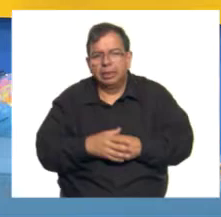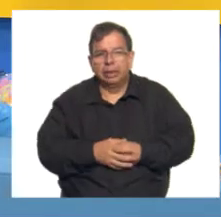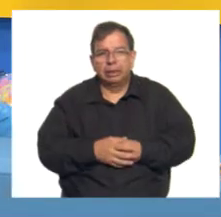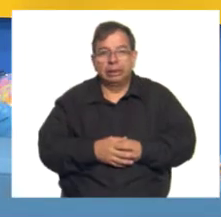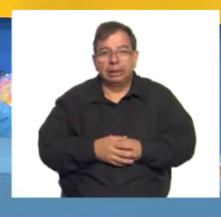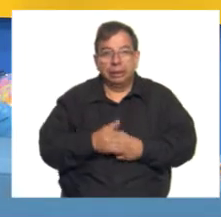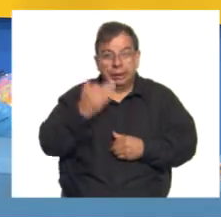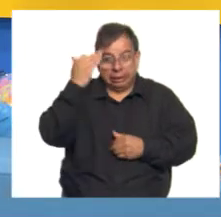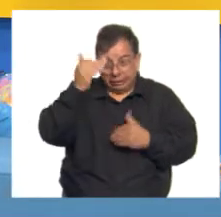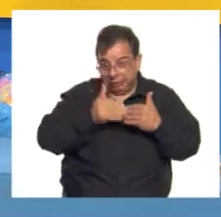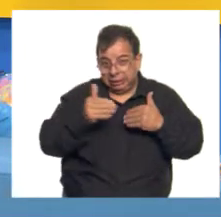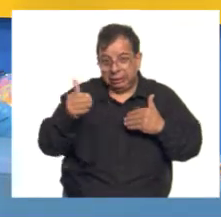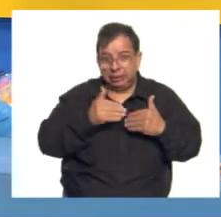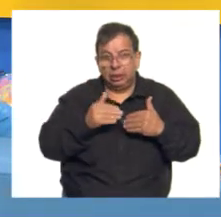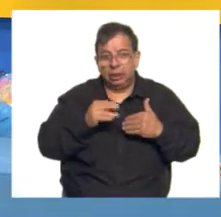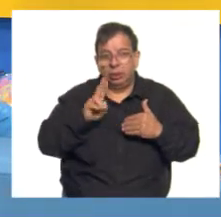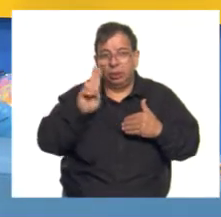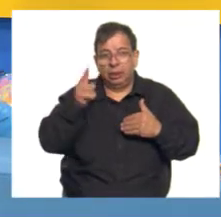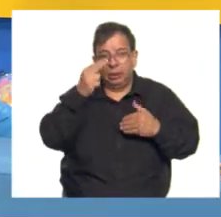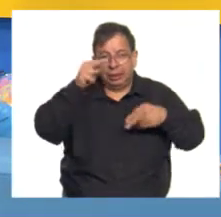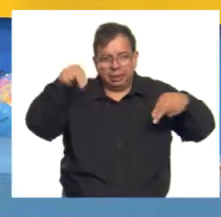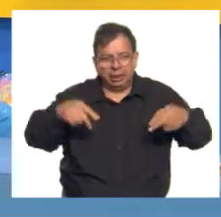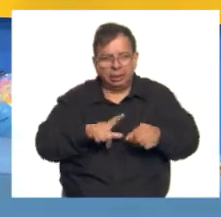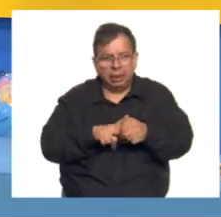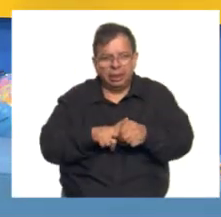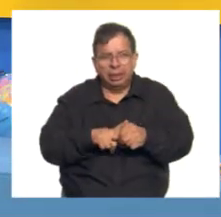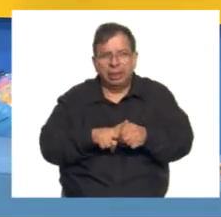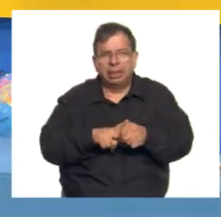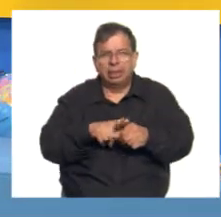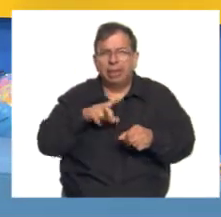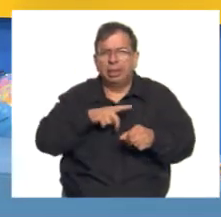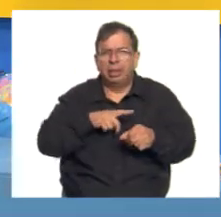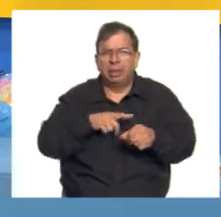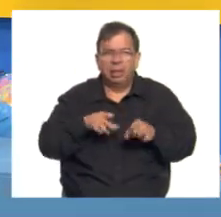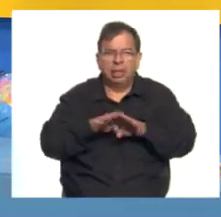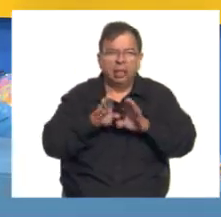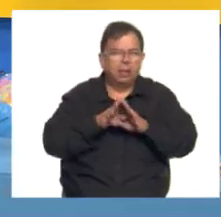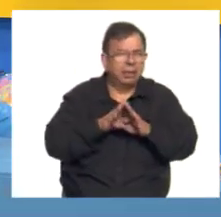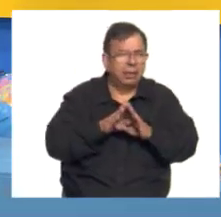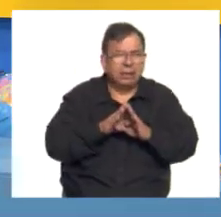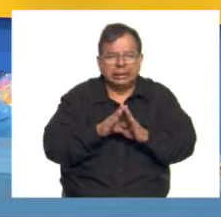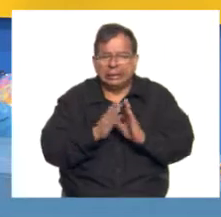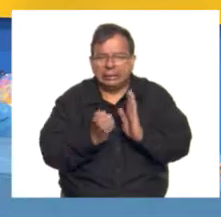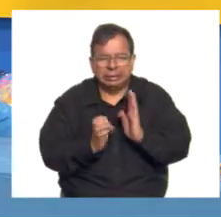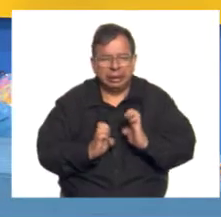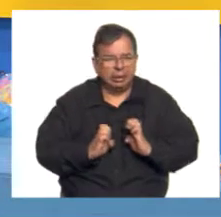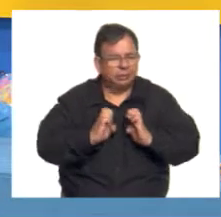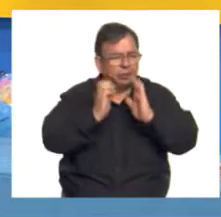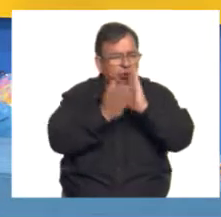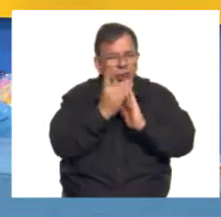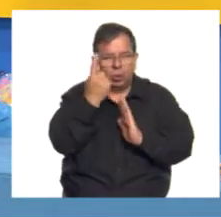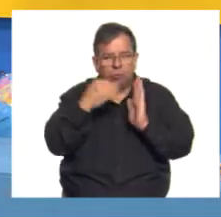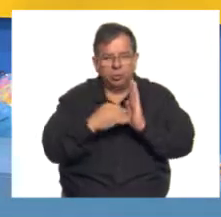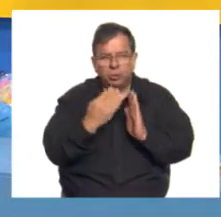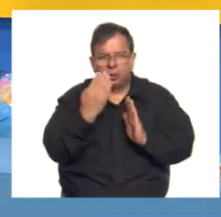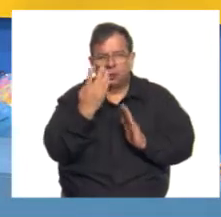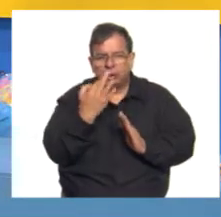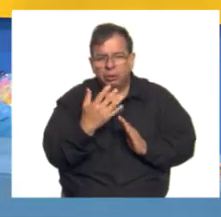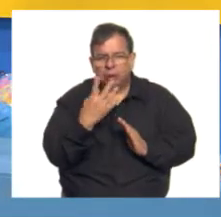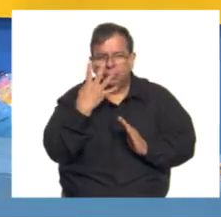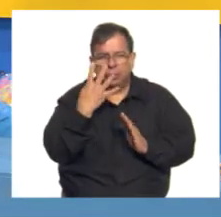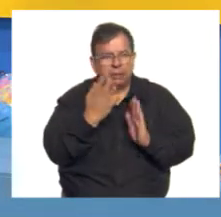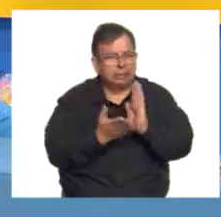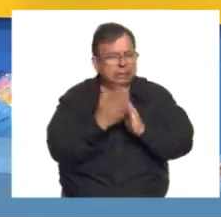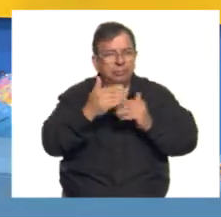esta época, la Universidad Nacional, a pesar de que había estrenado unas modernísimas instalaciones en 1954,